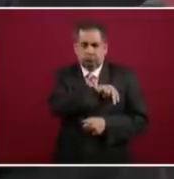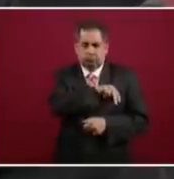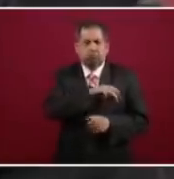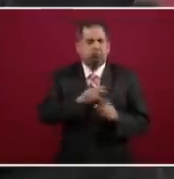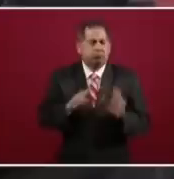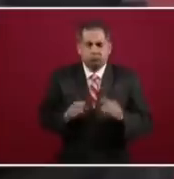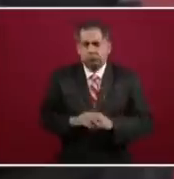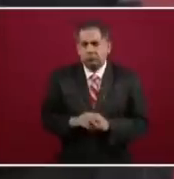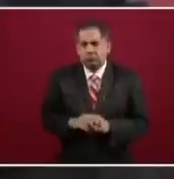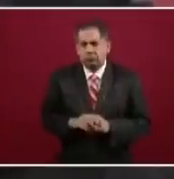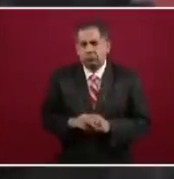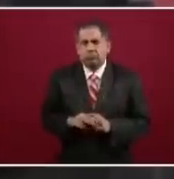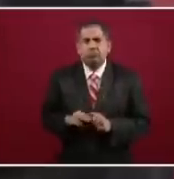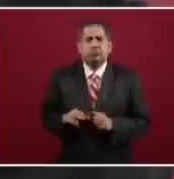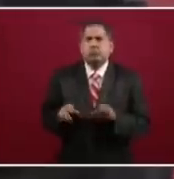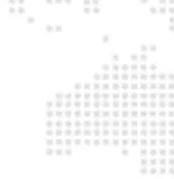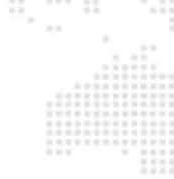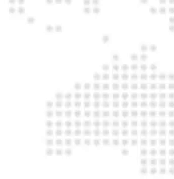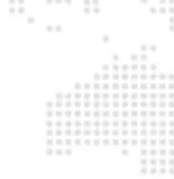cuidando